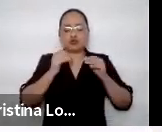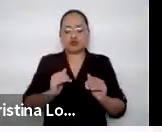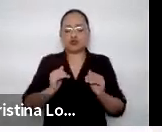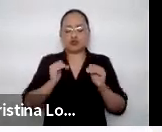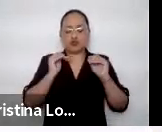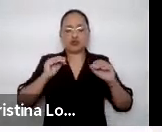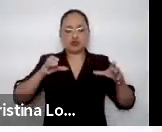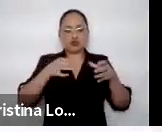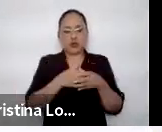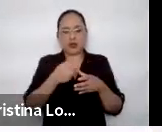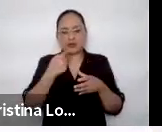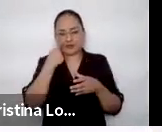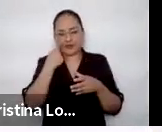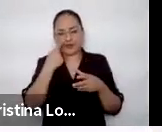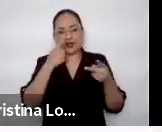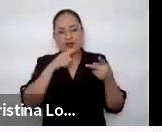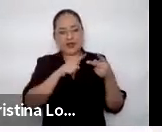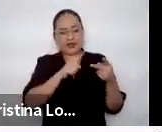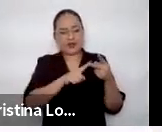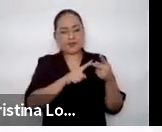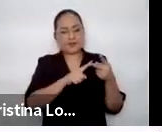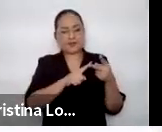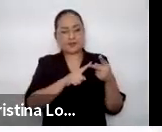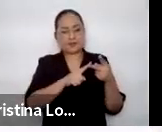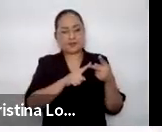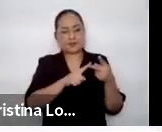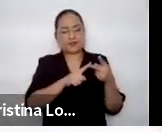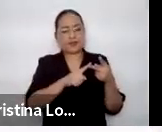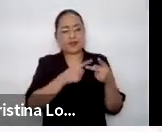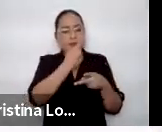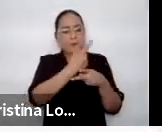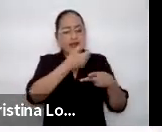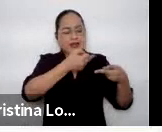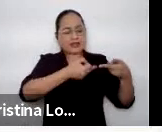estos colores? Segunda parte, que es la primera